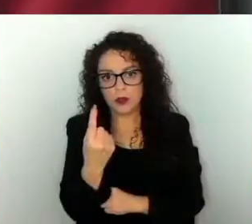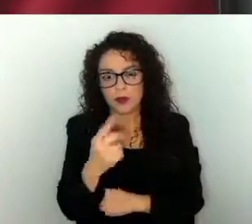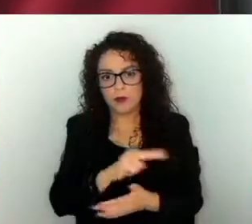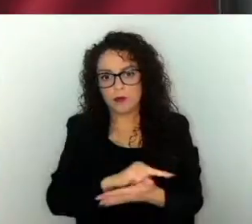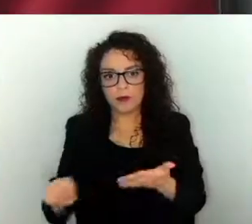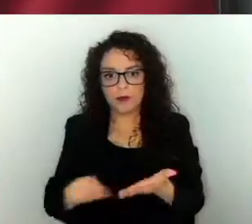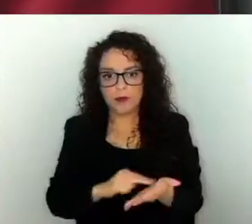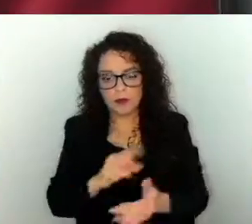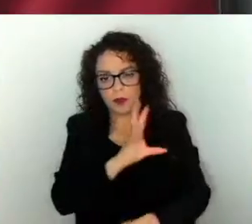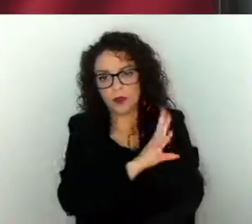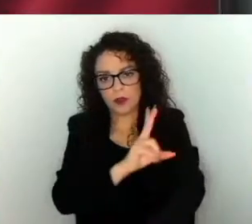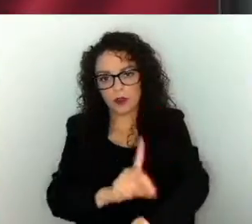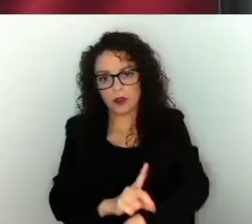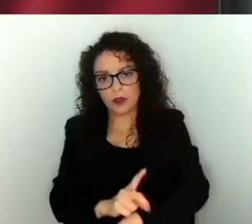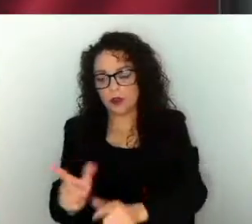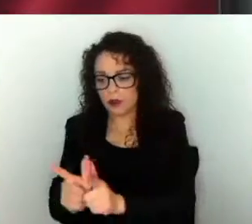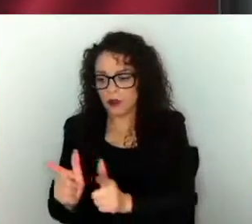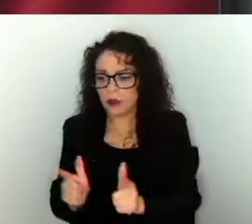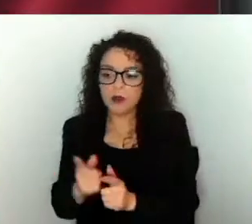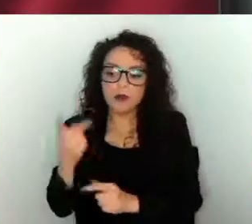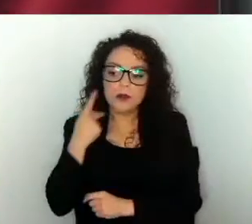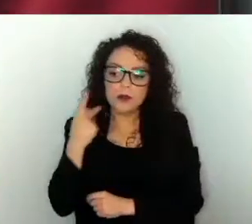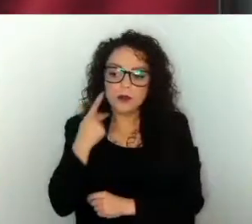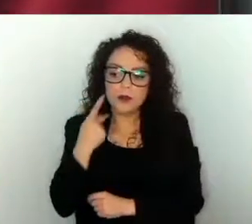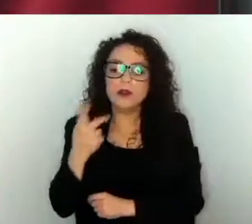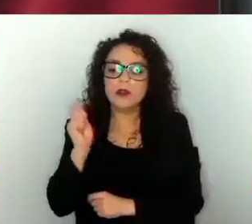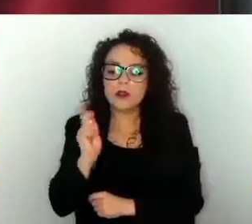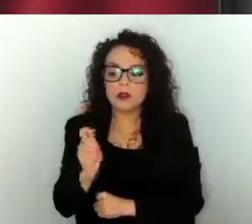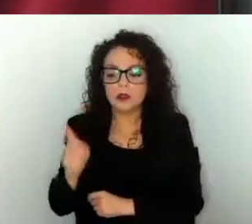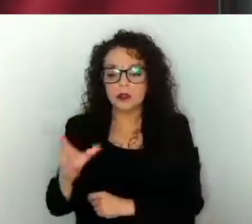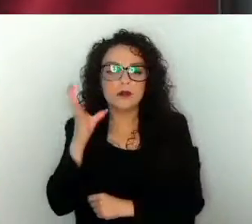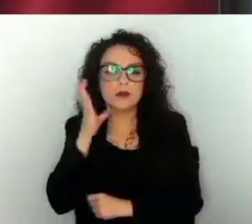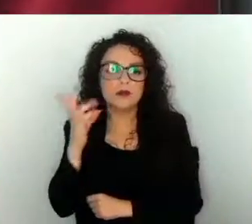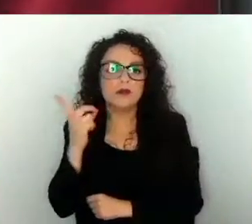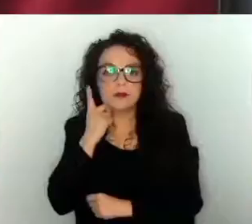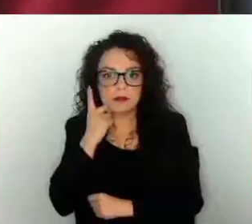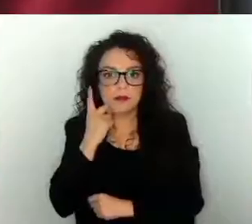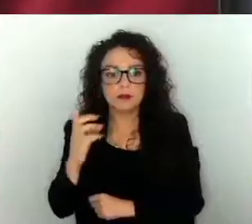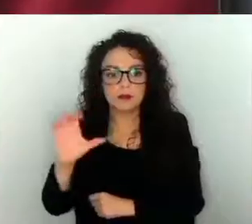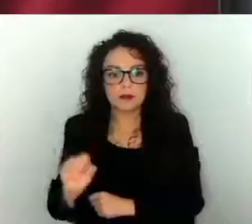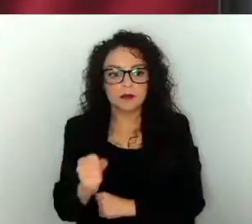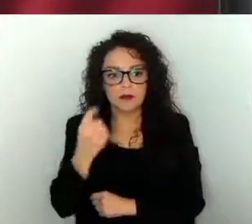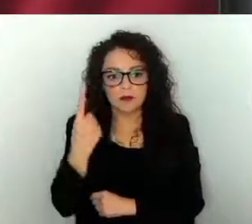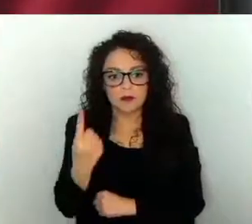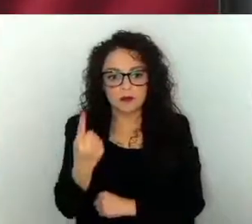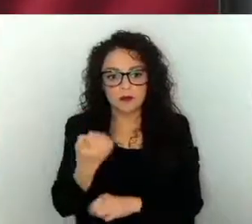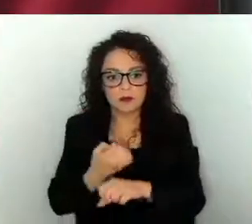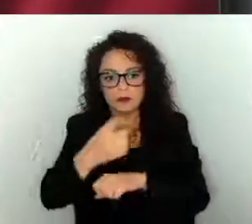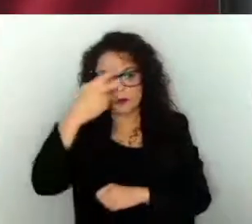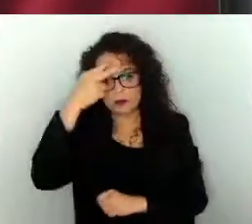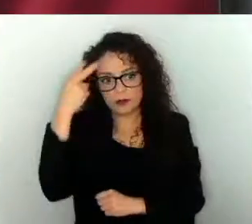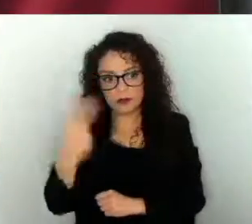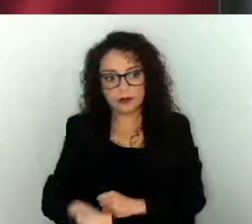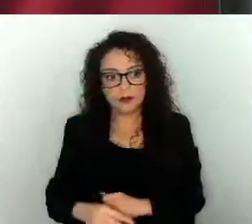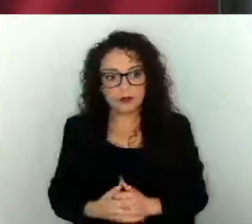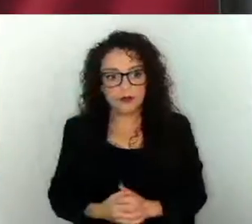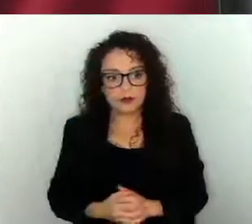coordinadores de los grupos parlamentarios de la Honorable 61ª Legislatura del Estado de México.